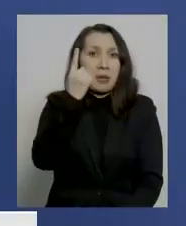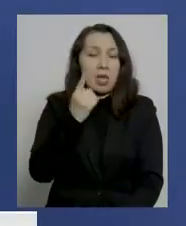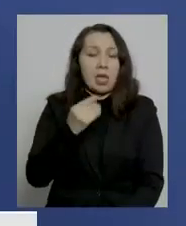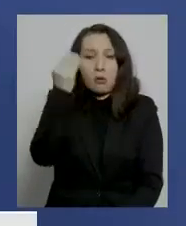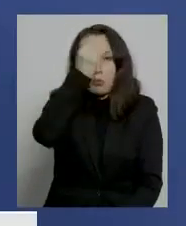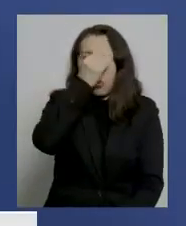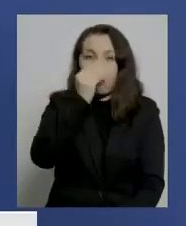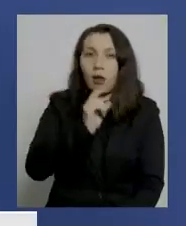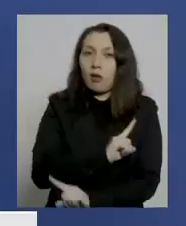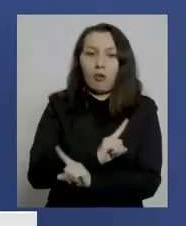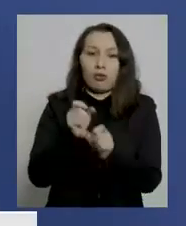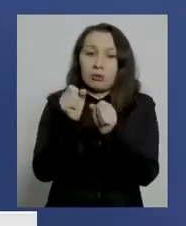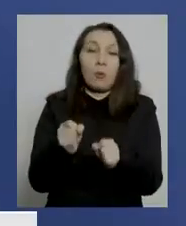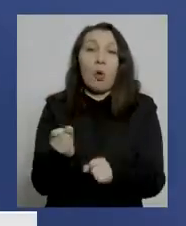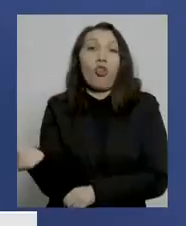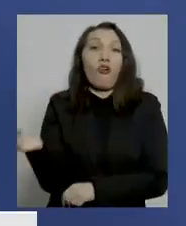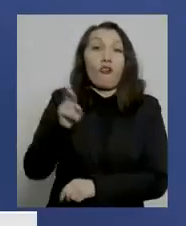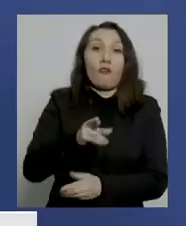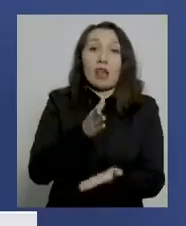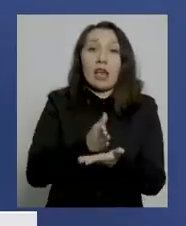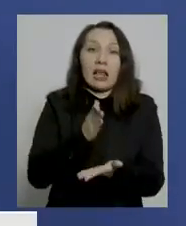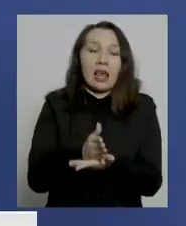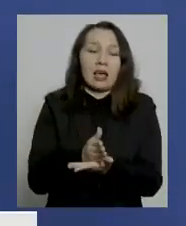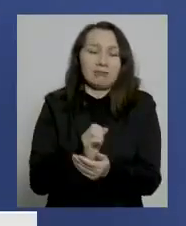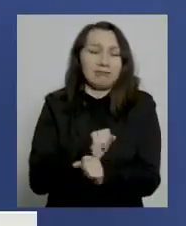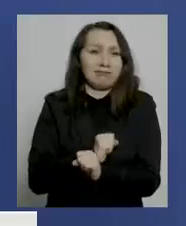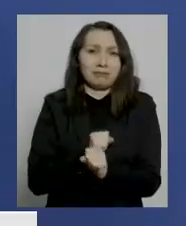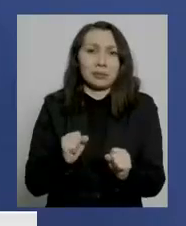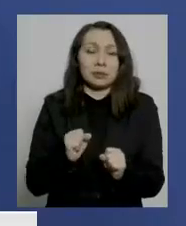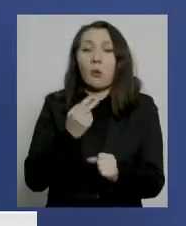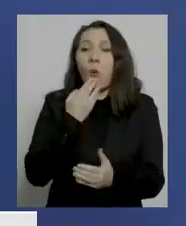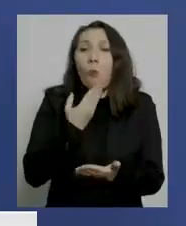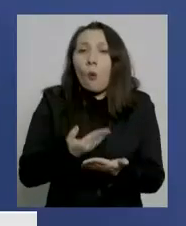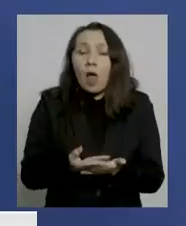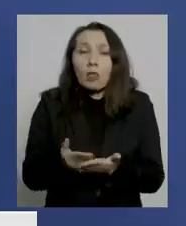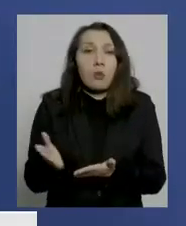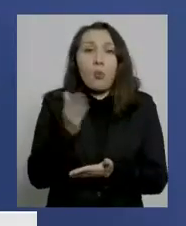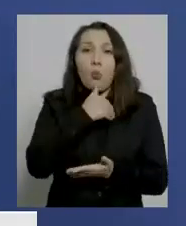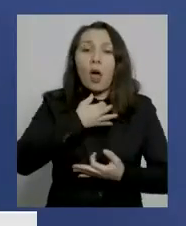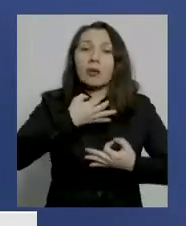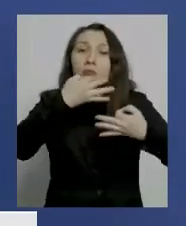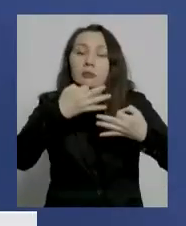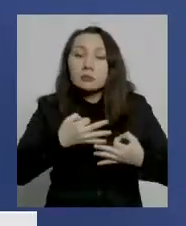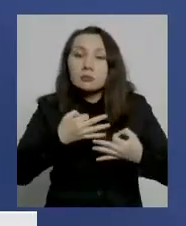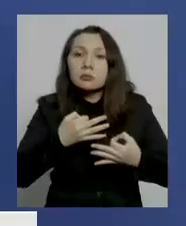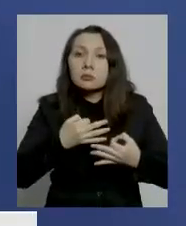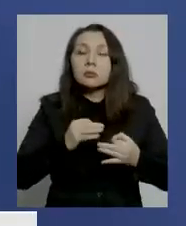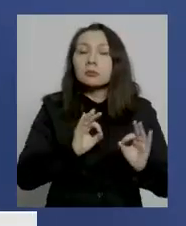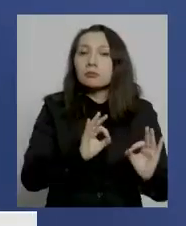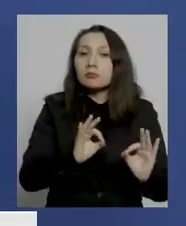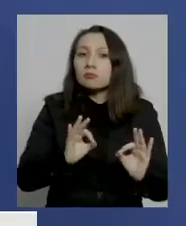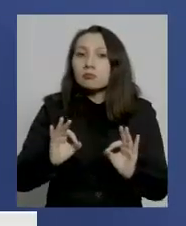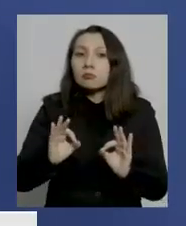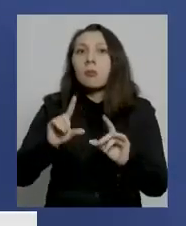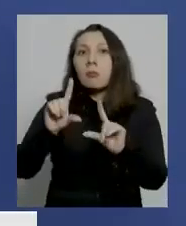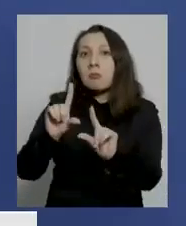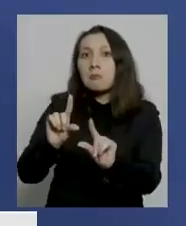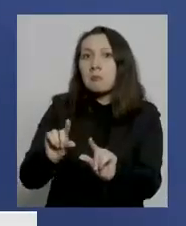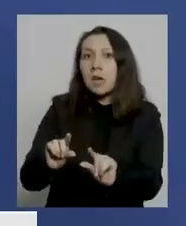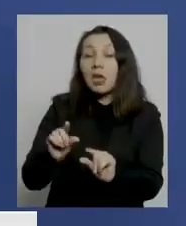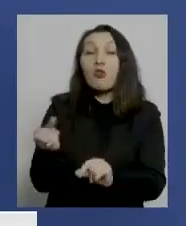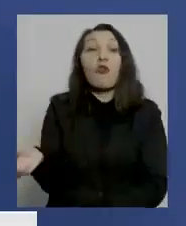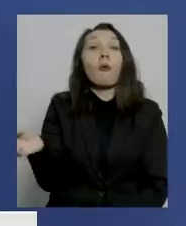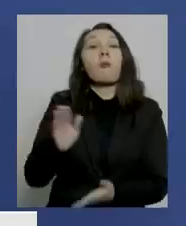no hay posibilidad de retorno a clases mientras no exista cierto grado de certitud de que